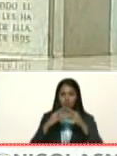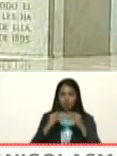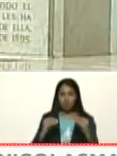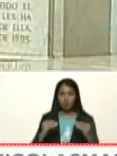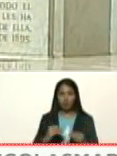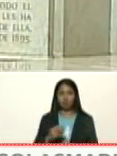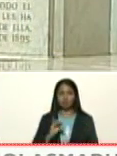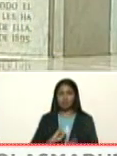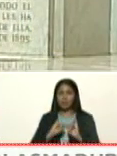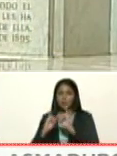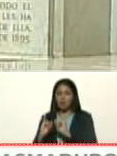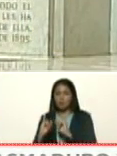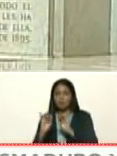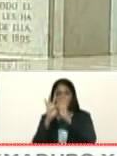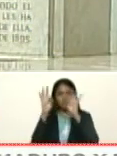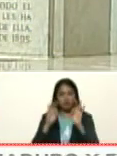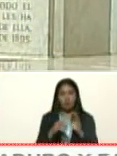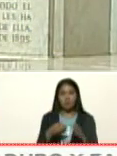Y así fueron al combate.